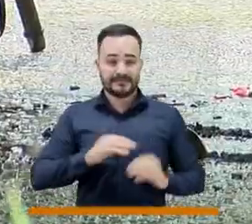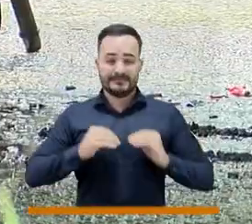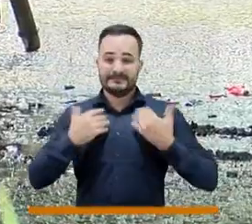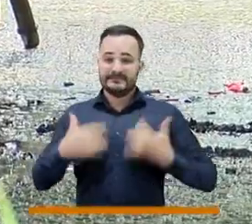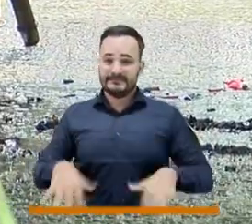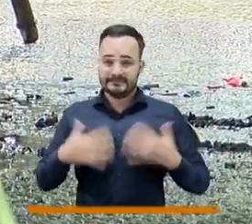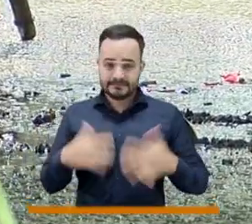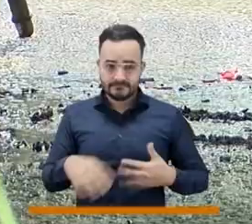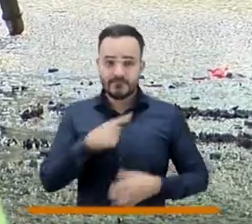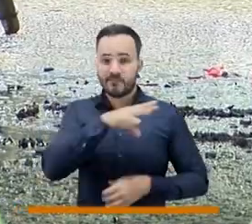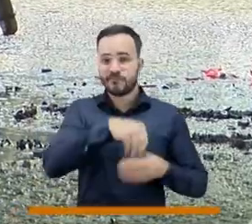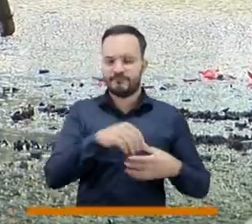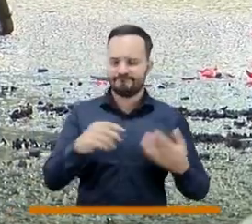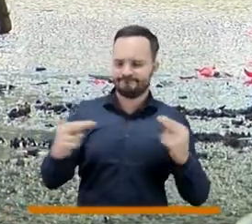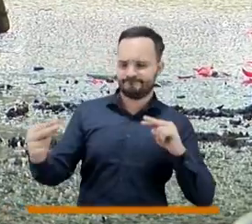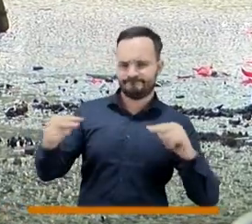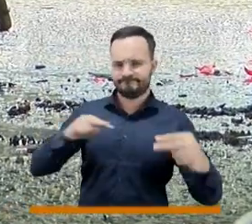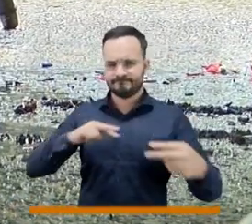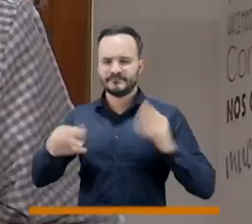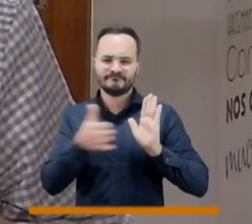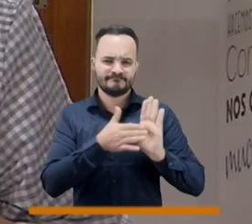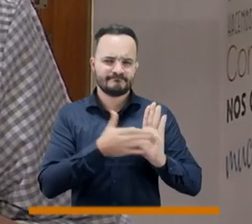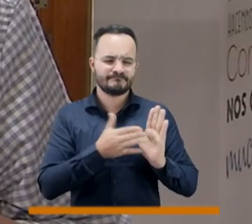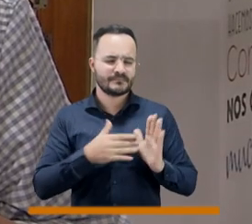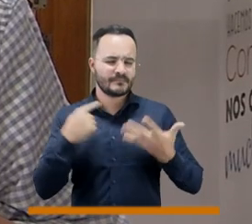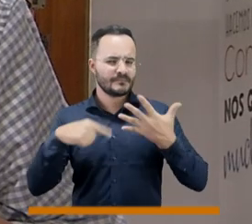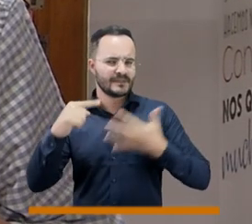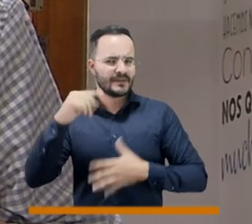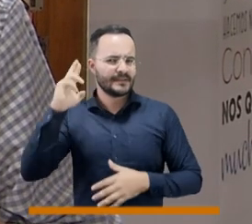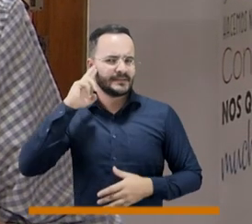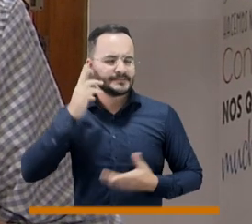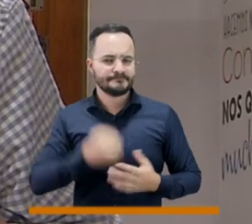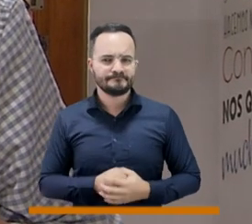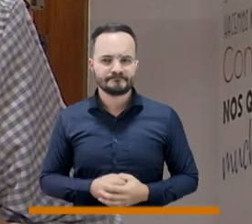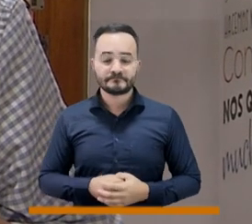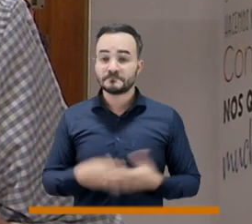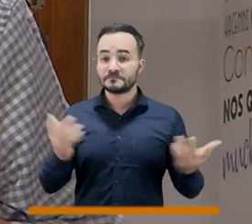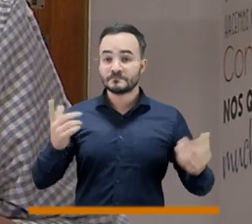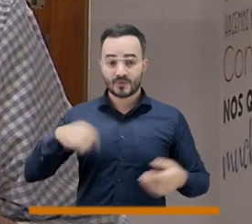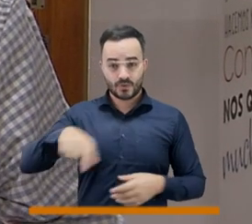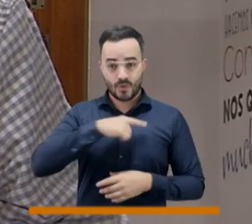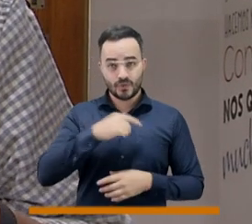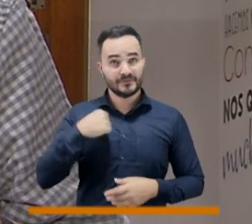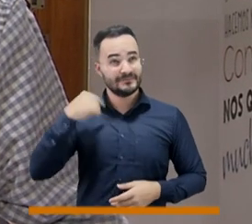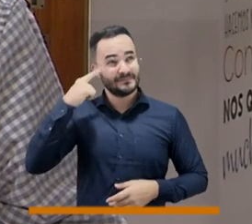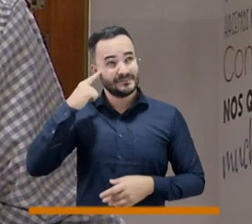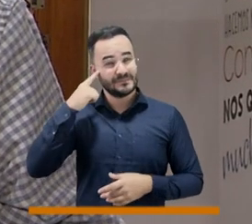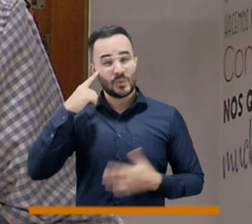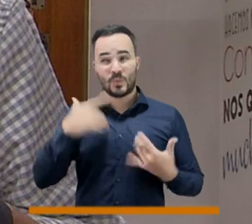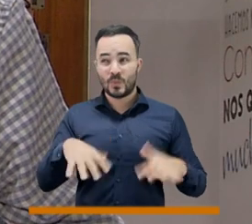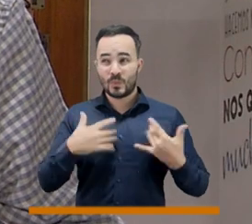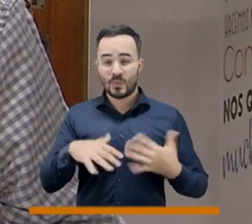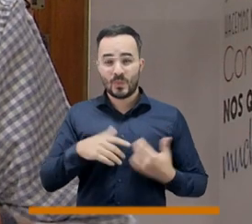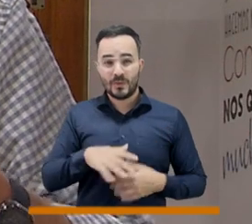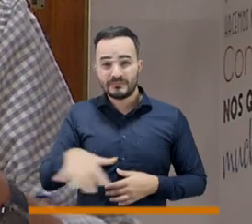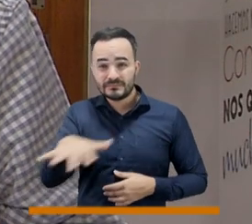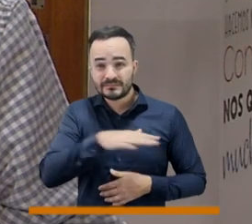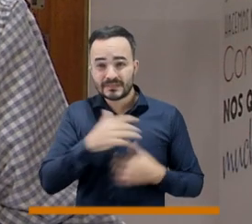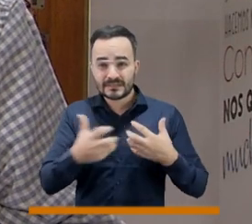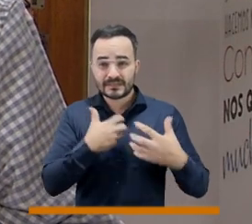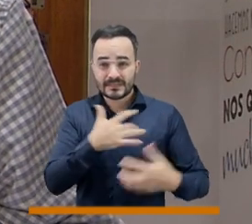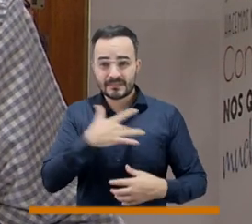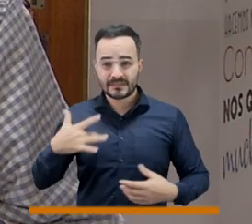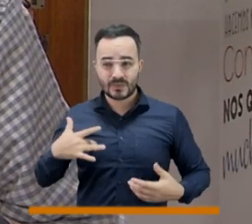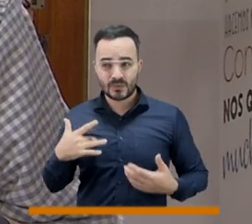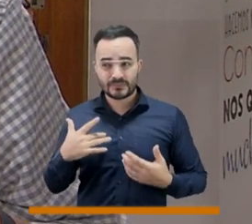tienen explicaciones de múltiples razones. Creo que nosotros como ciudadanos no nos imaginamos el daño tan grande que hay al sistema